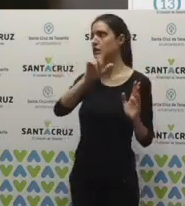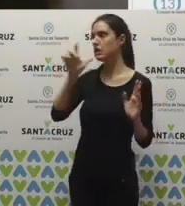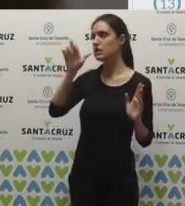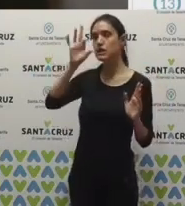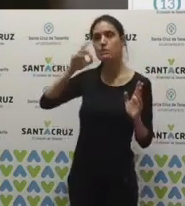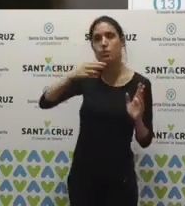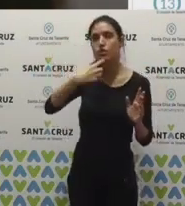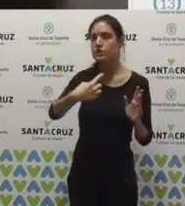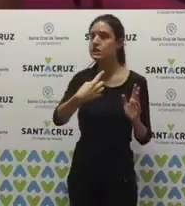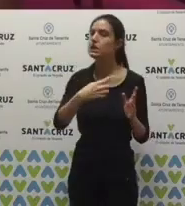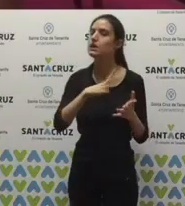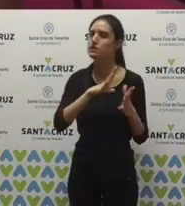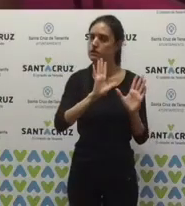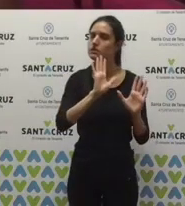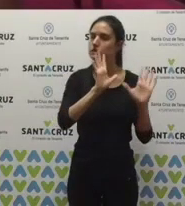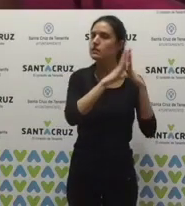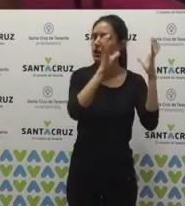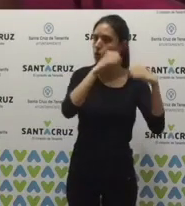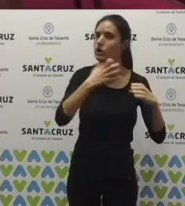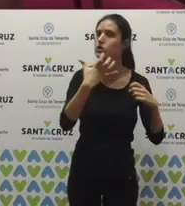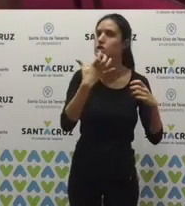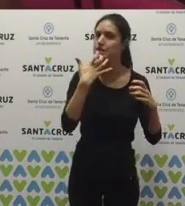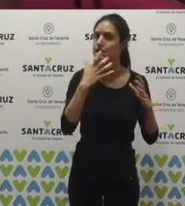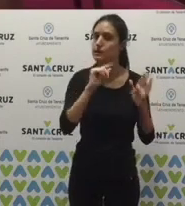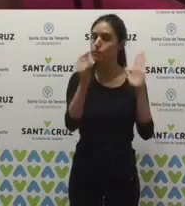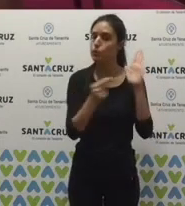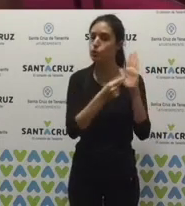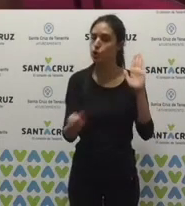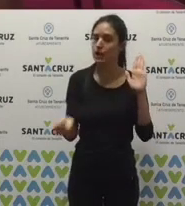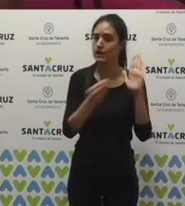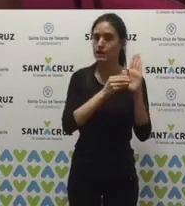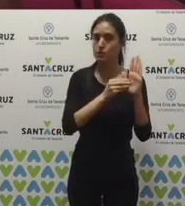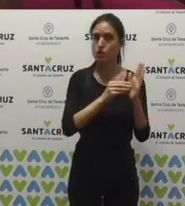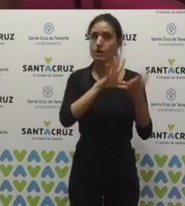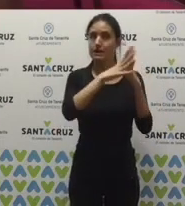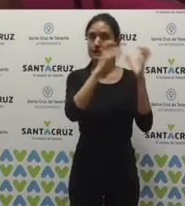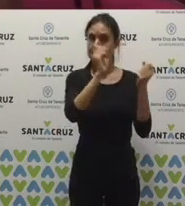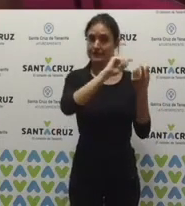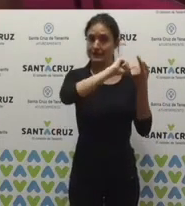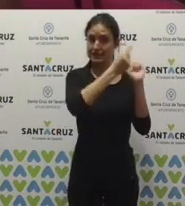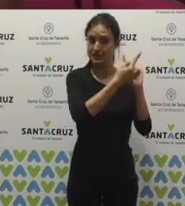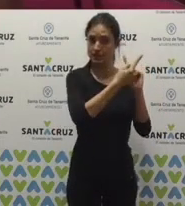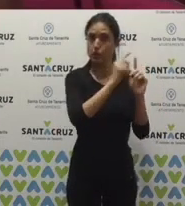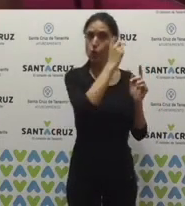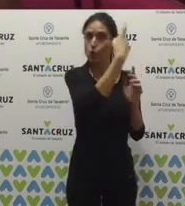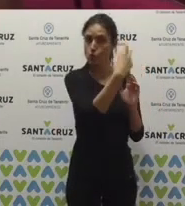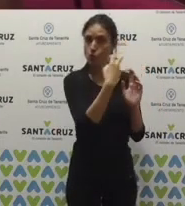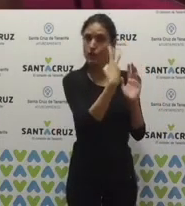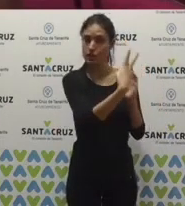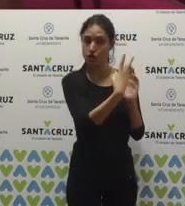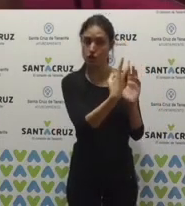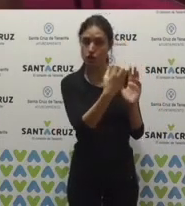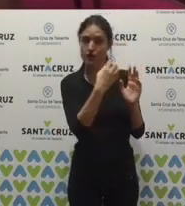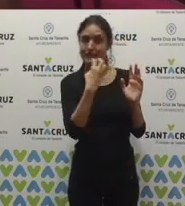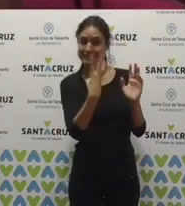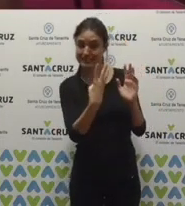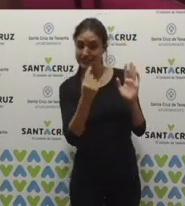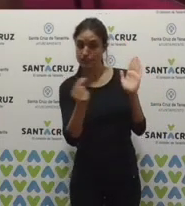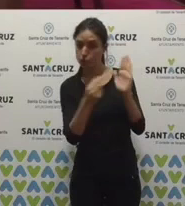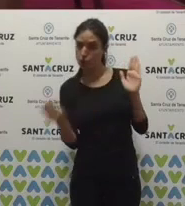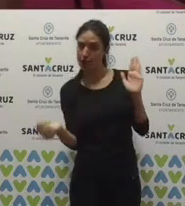transaccional añadiendo por sí añadiendo este punto que le voy a leer la transaccional el punto número 12 añadiríamos un tercer punto que